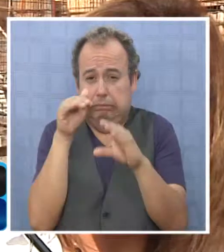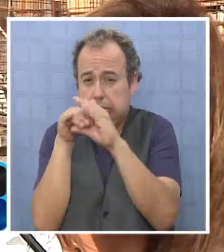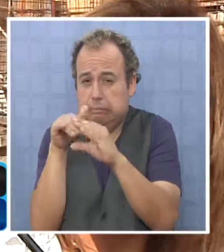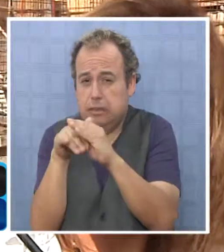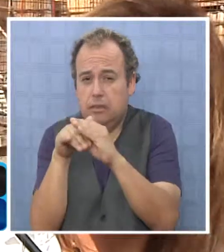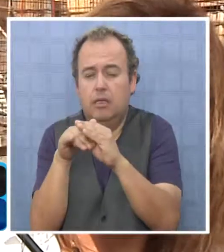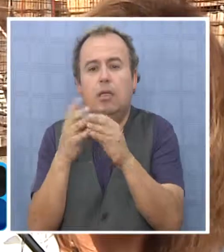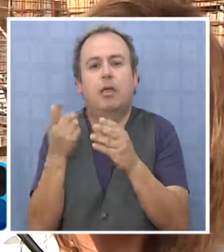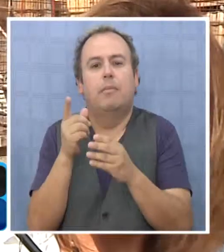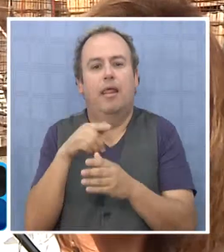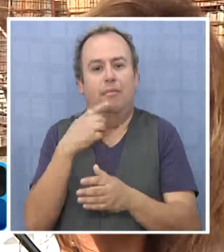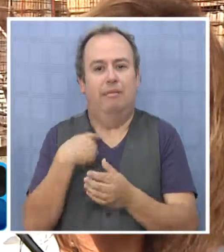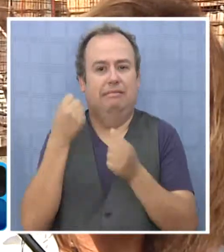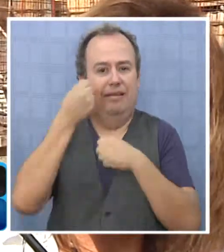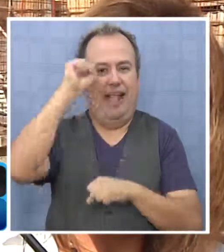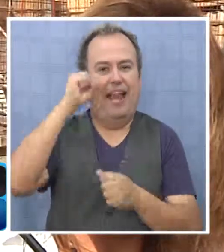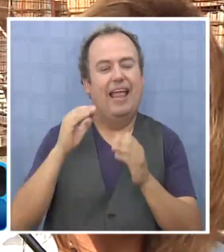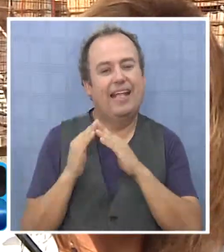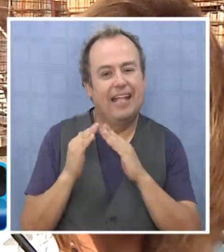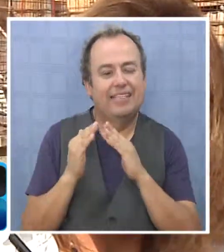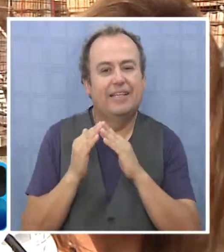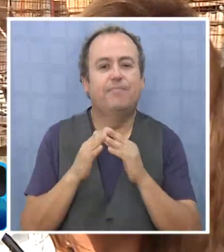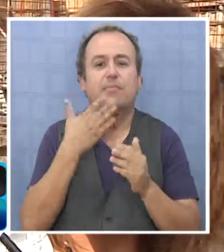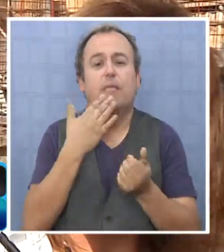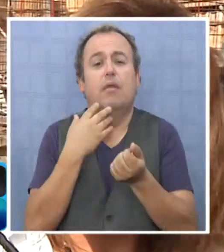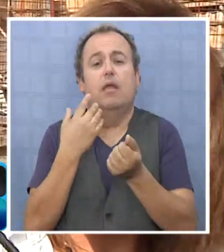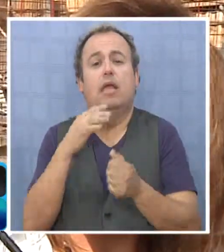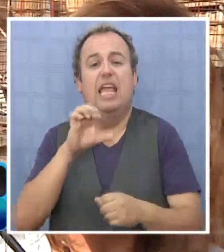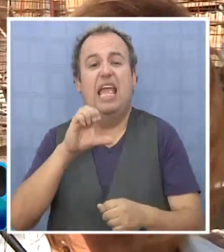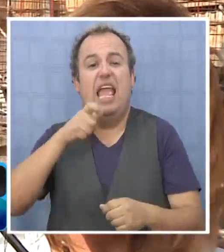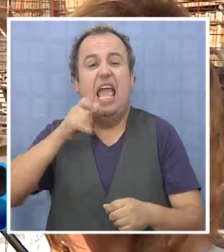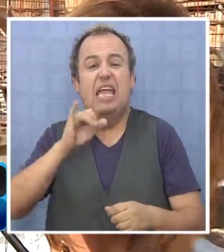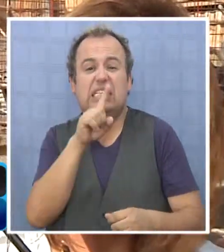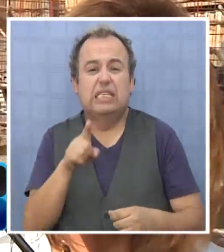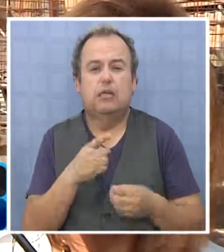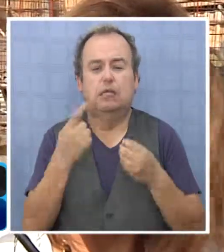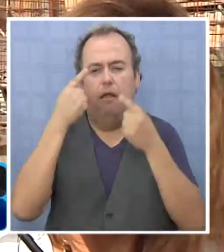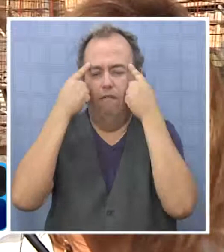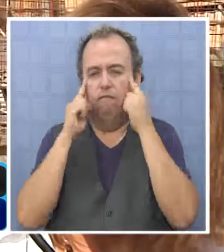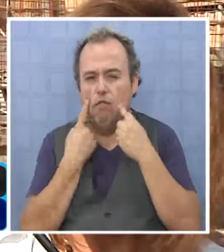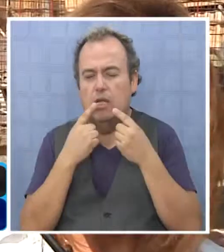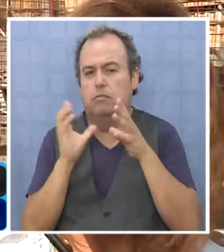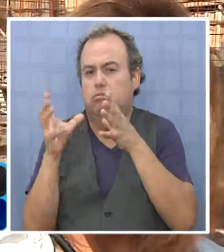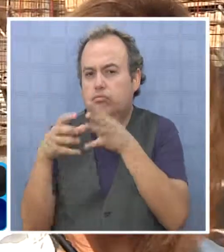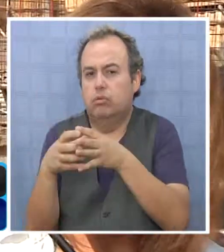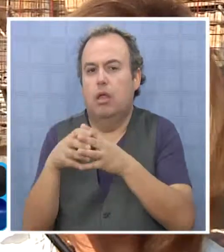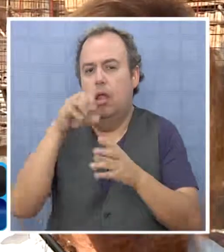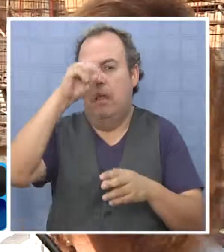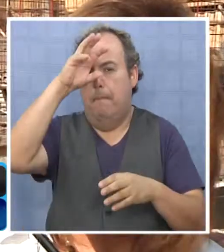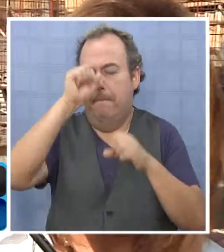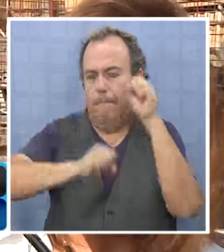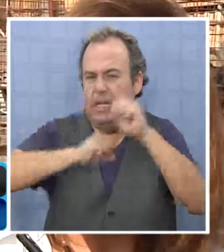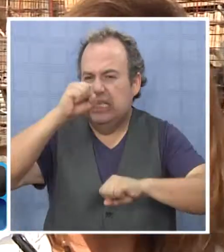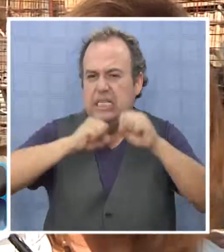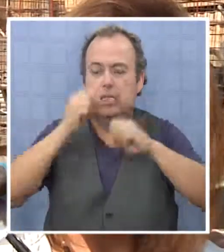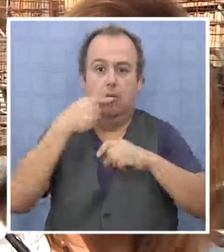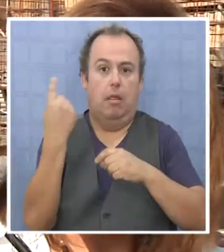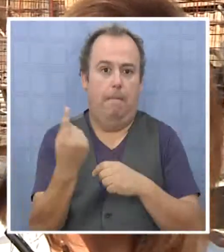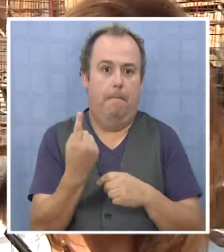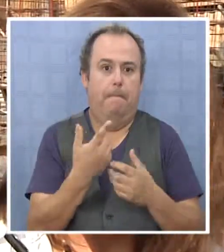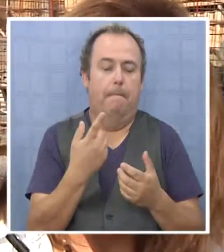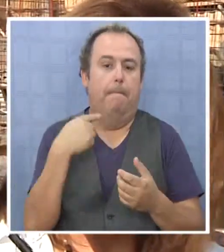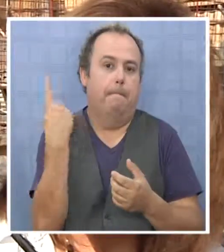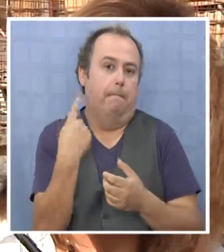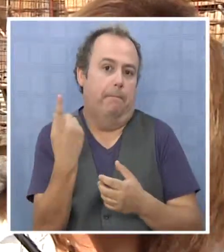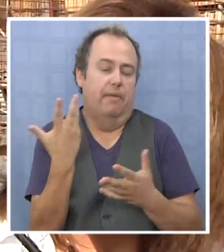cuando las ejis como el techo para Chile hace un esfuerzo adicional y consigue recursos de sector privado cuando